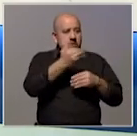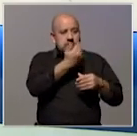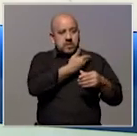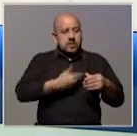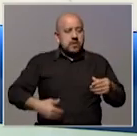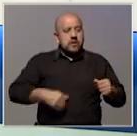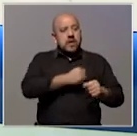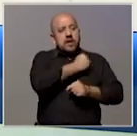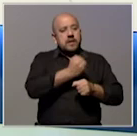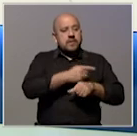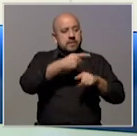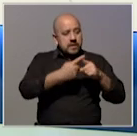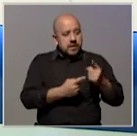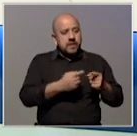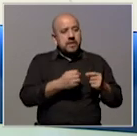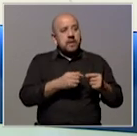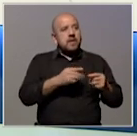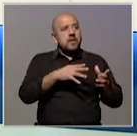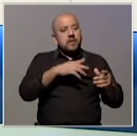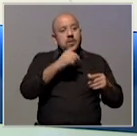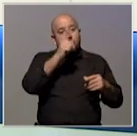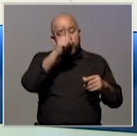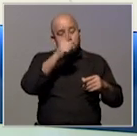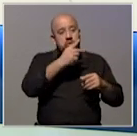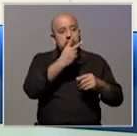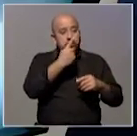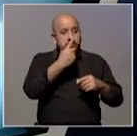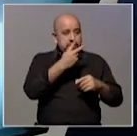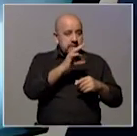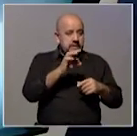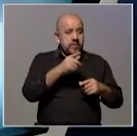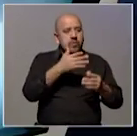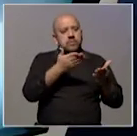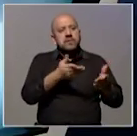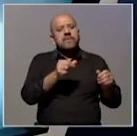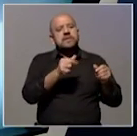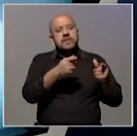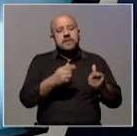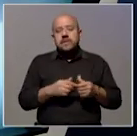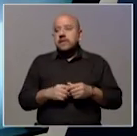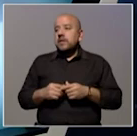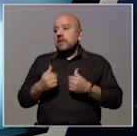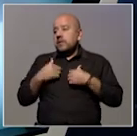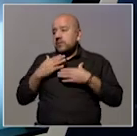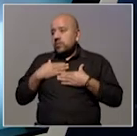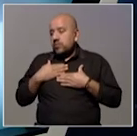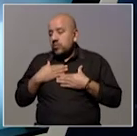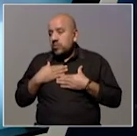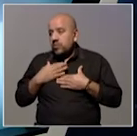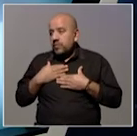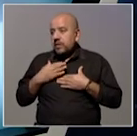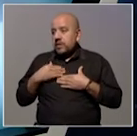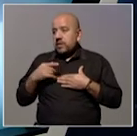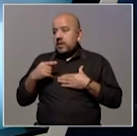mitad del año que viene cuáles van a ser los acentos de tu presidencia de la junta departamental de montevideo y bueno un poco por mi profesión